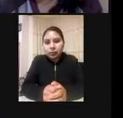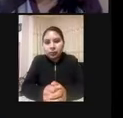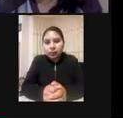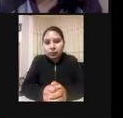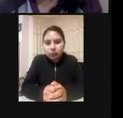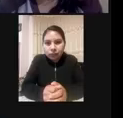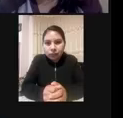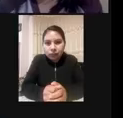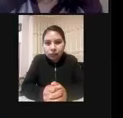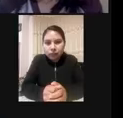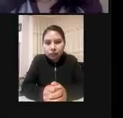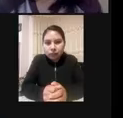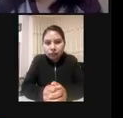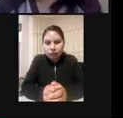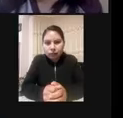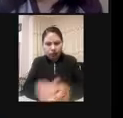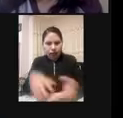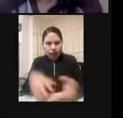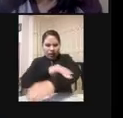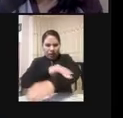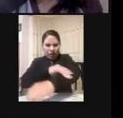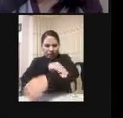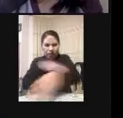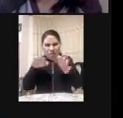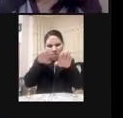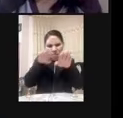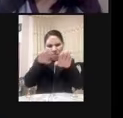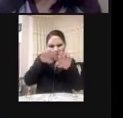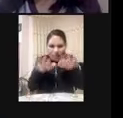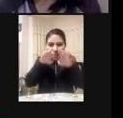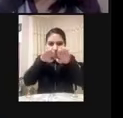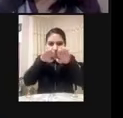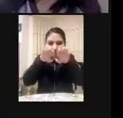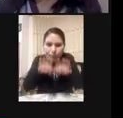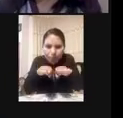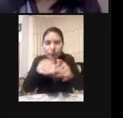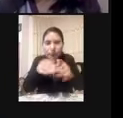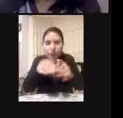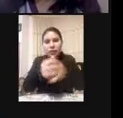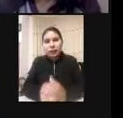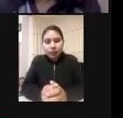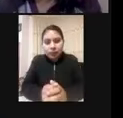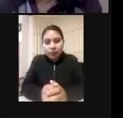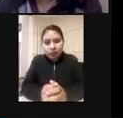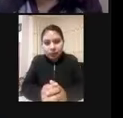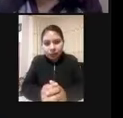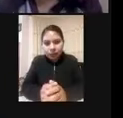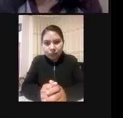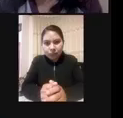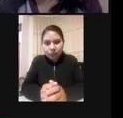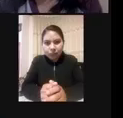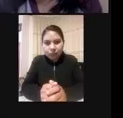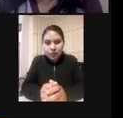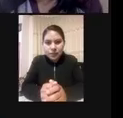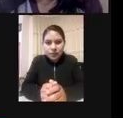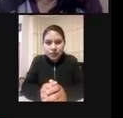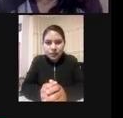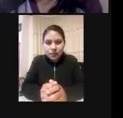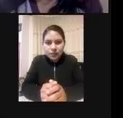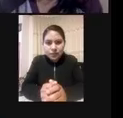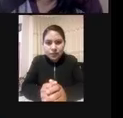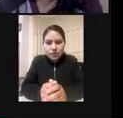muscular disminuido, que nos dificulta, ya sea en la masticación y también en la parte dental, que también lo vamos a tocar. Y